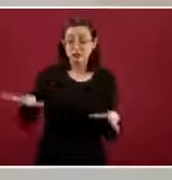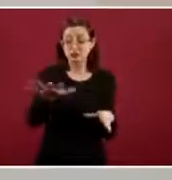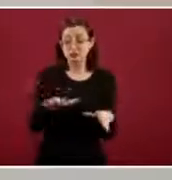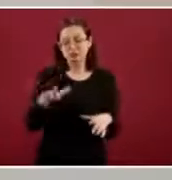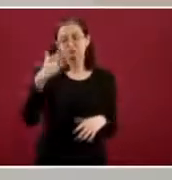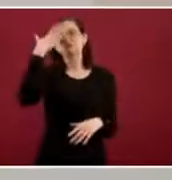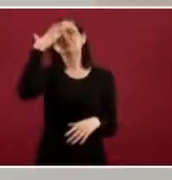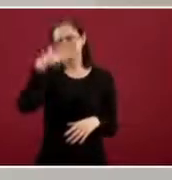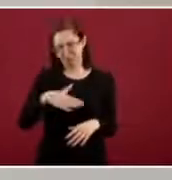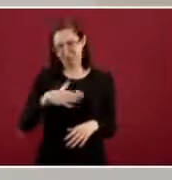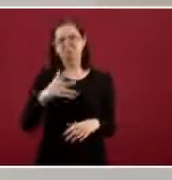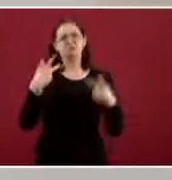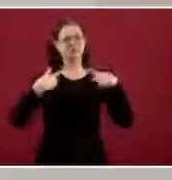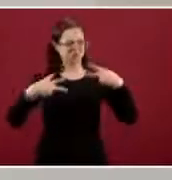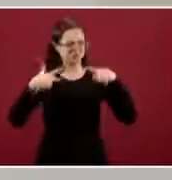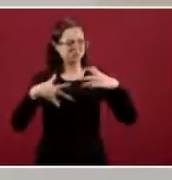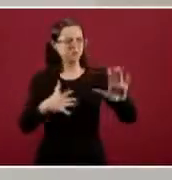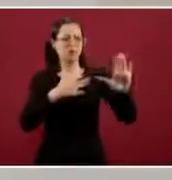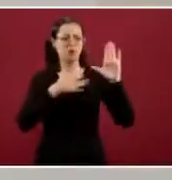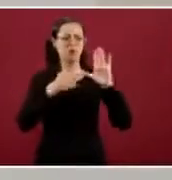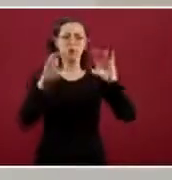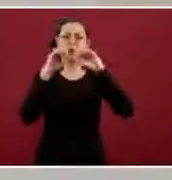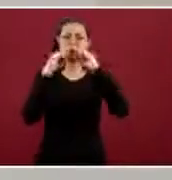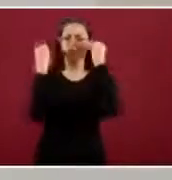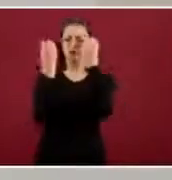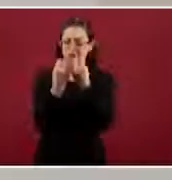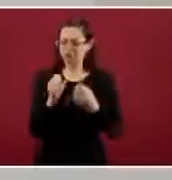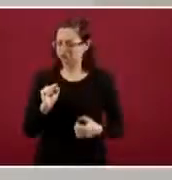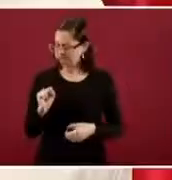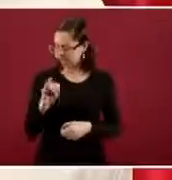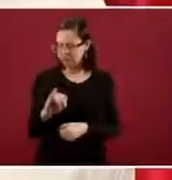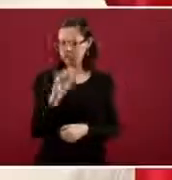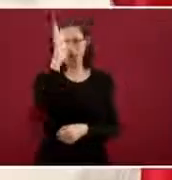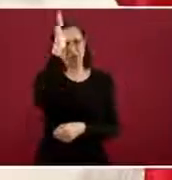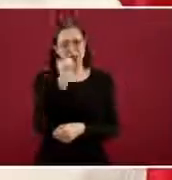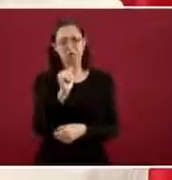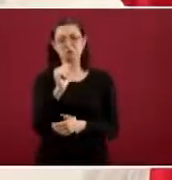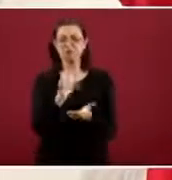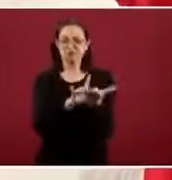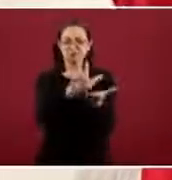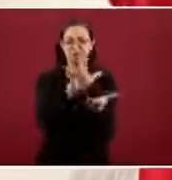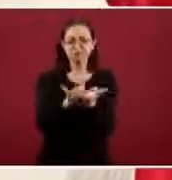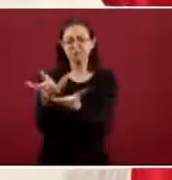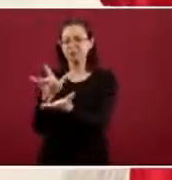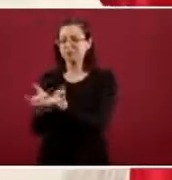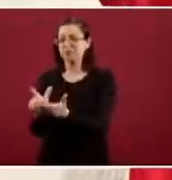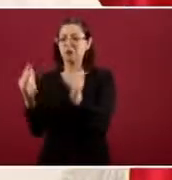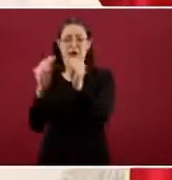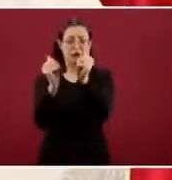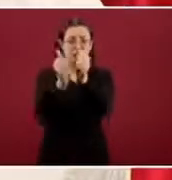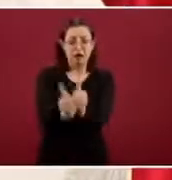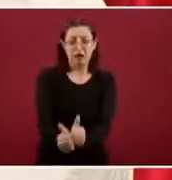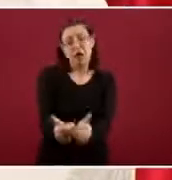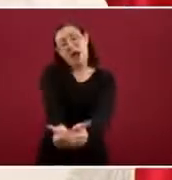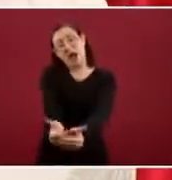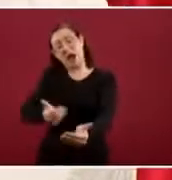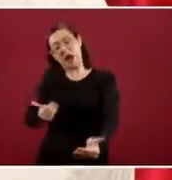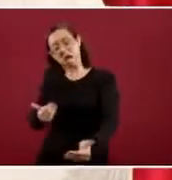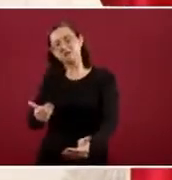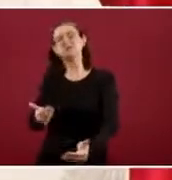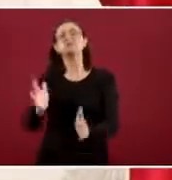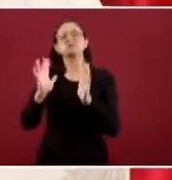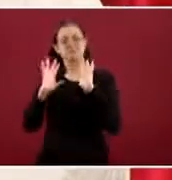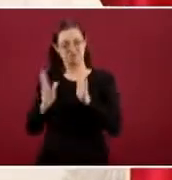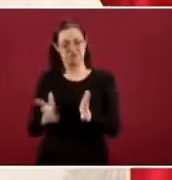gran compromiso, diversas organizaciones se sumaron desde el inicio, aún antes de estas medidas que fueran